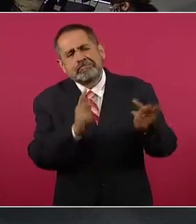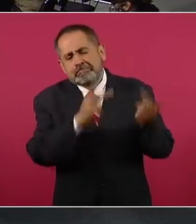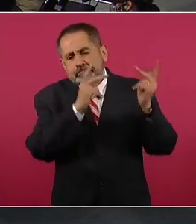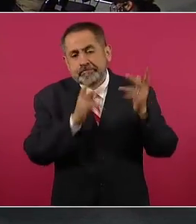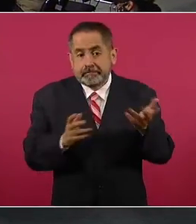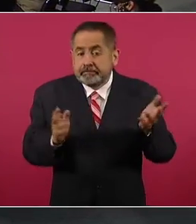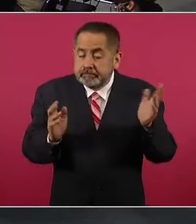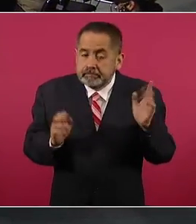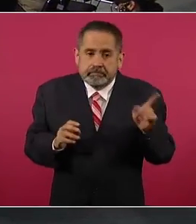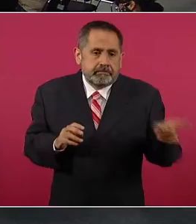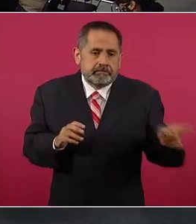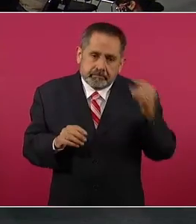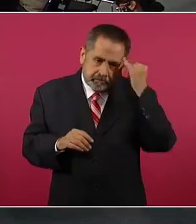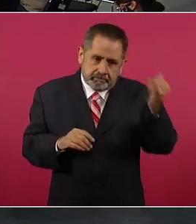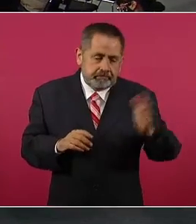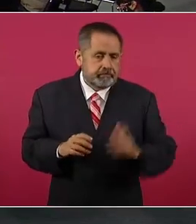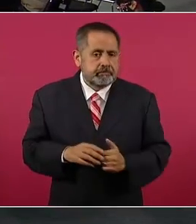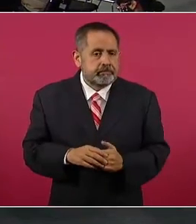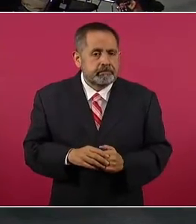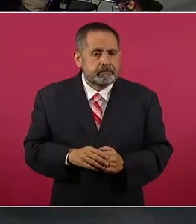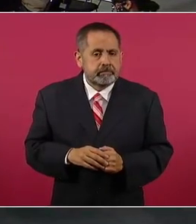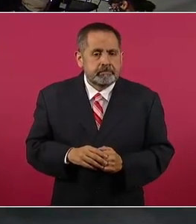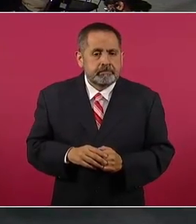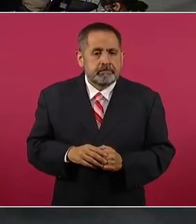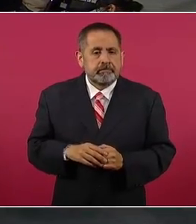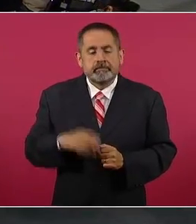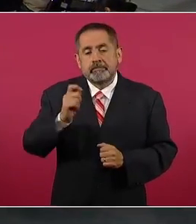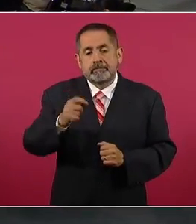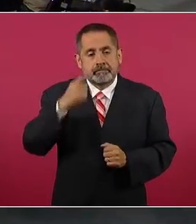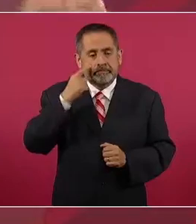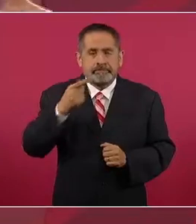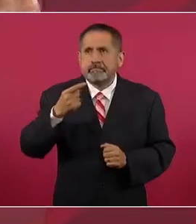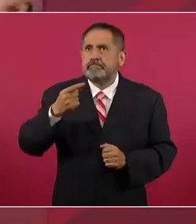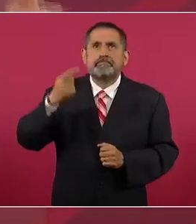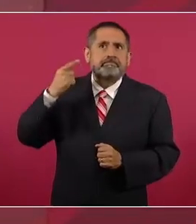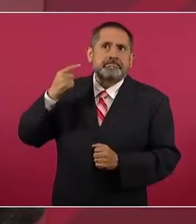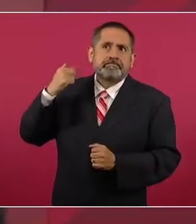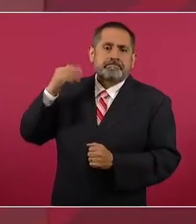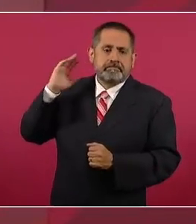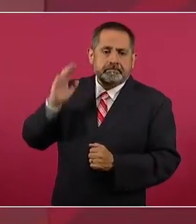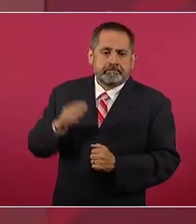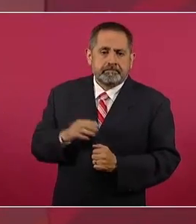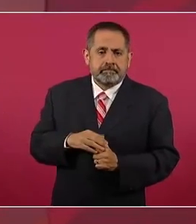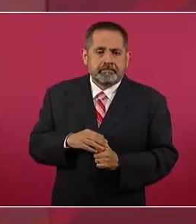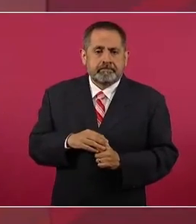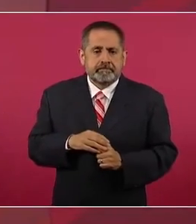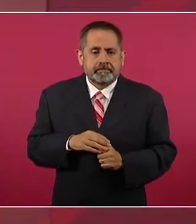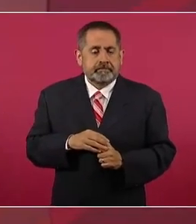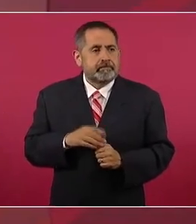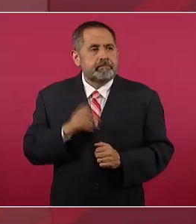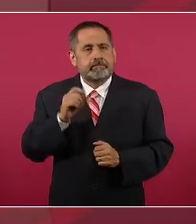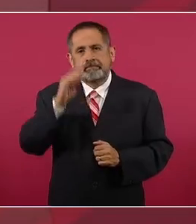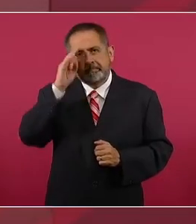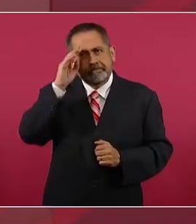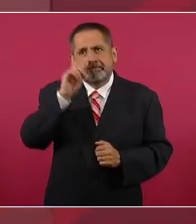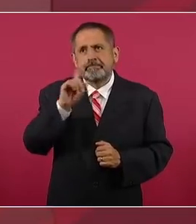Bueno, desde antes, para no estar pensando que